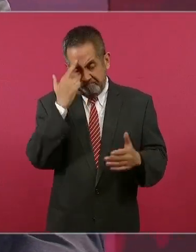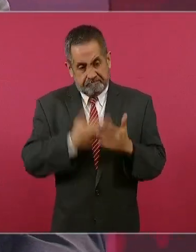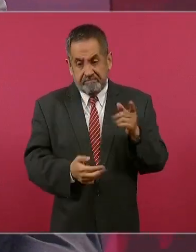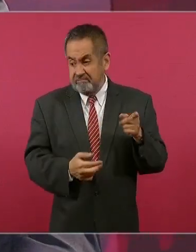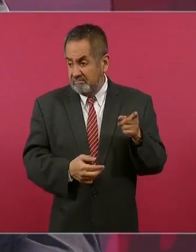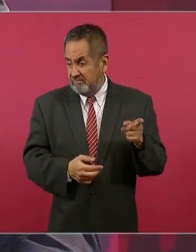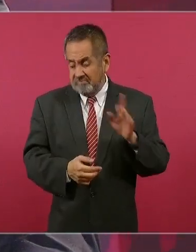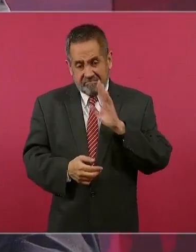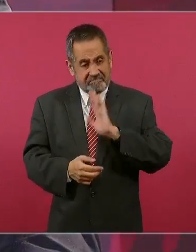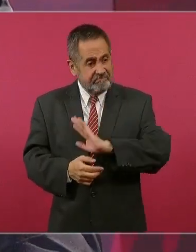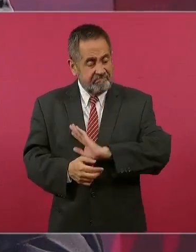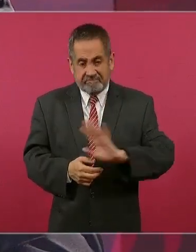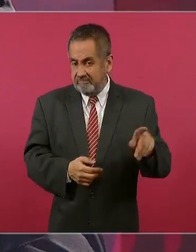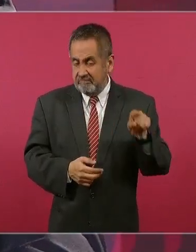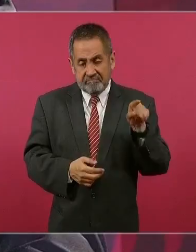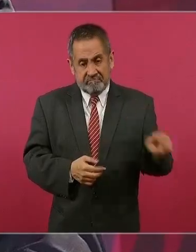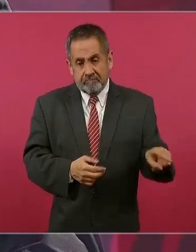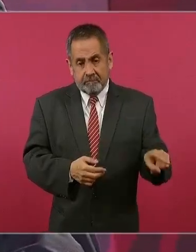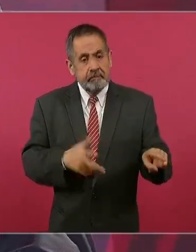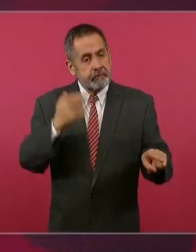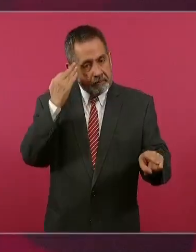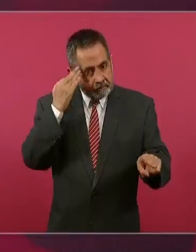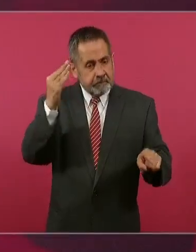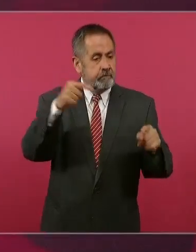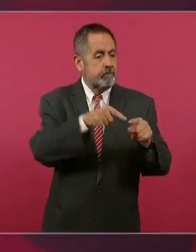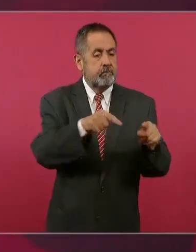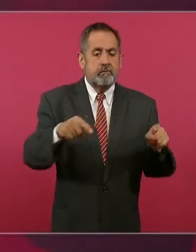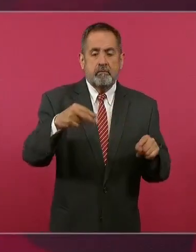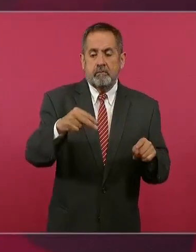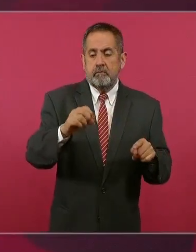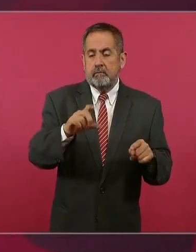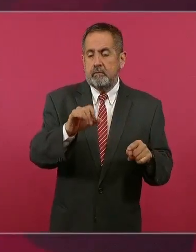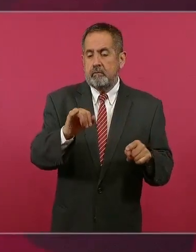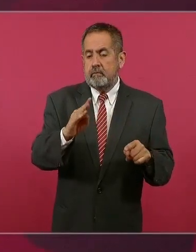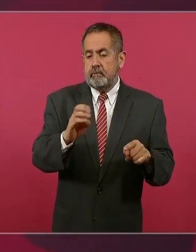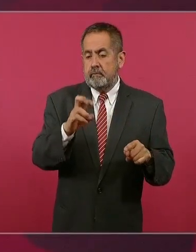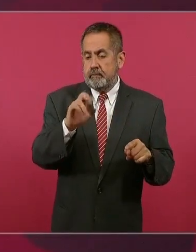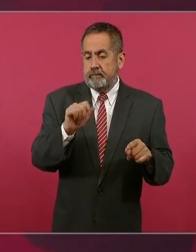una infamia en el periodo neoliberal.